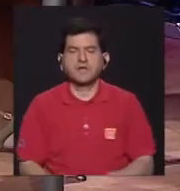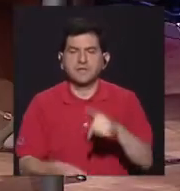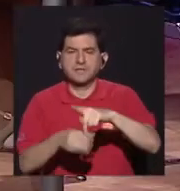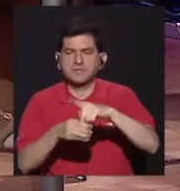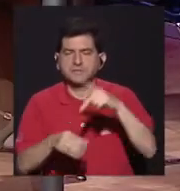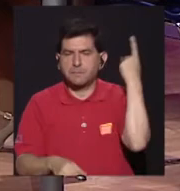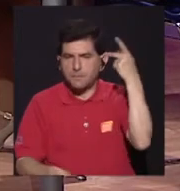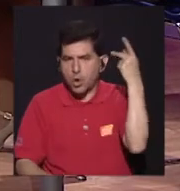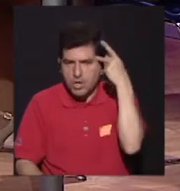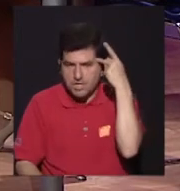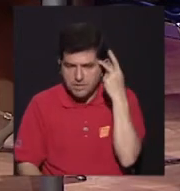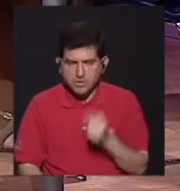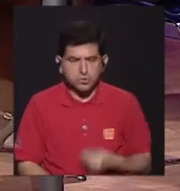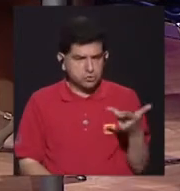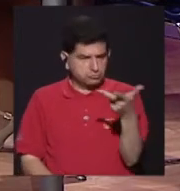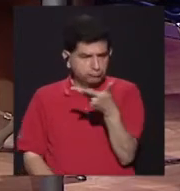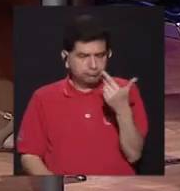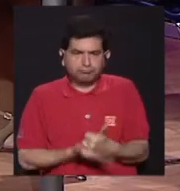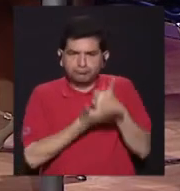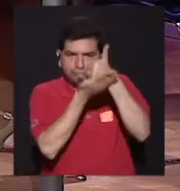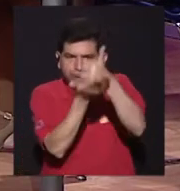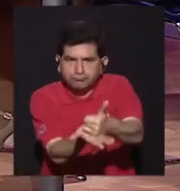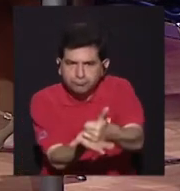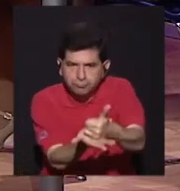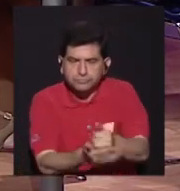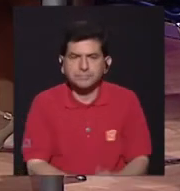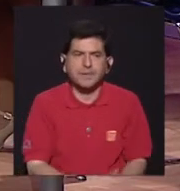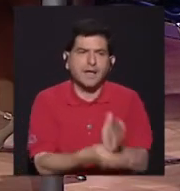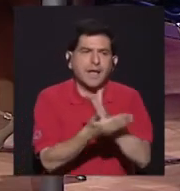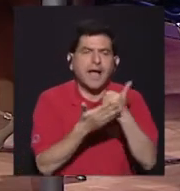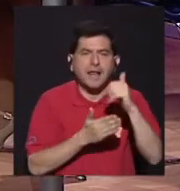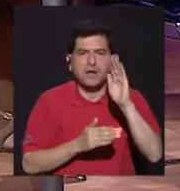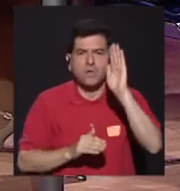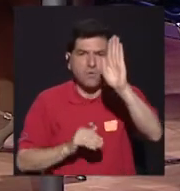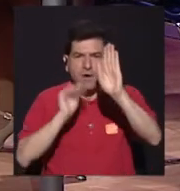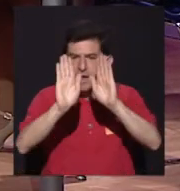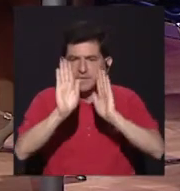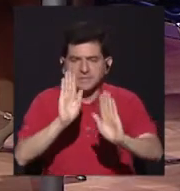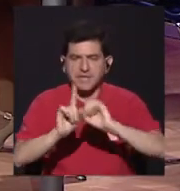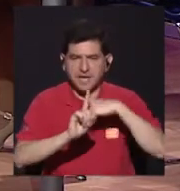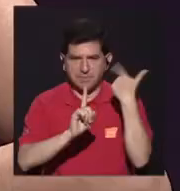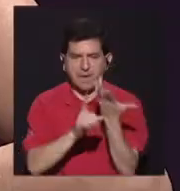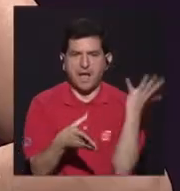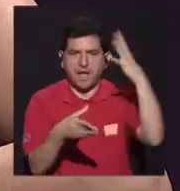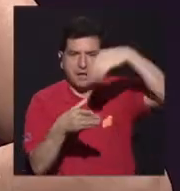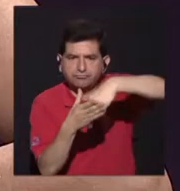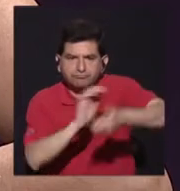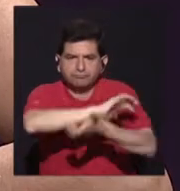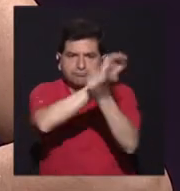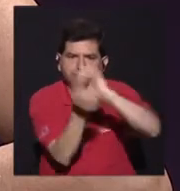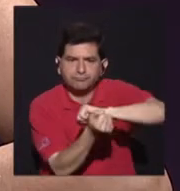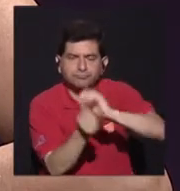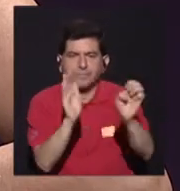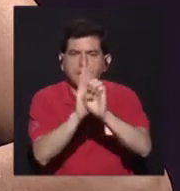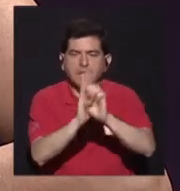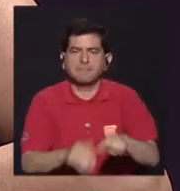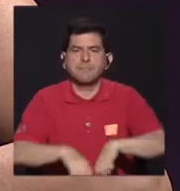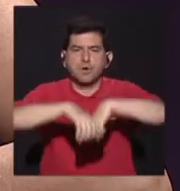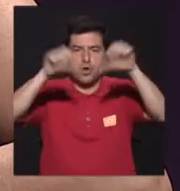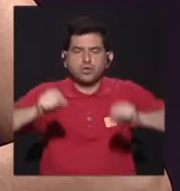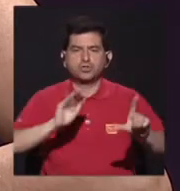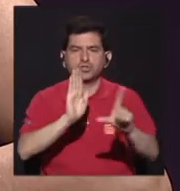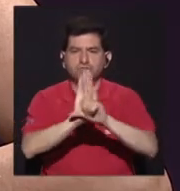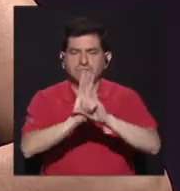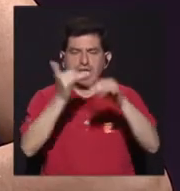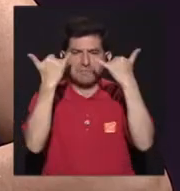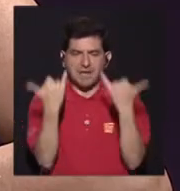por ejemplo, podrían ayudar a que ciertos esquemas sociales pues se involucren en un cambio. Por ejemplo, el sistema legal